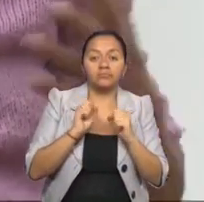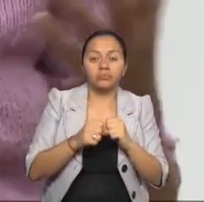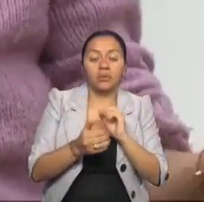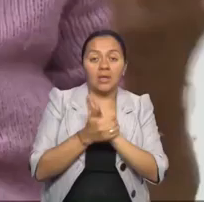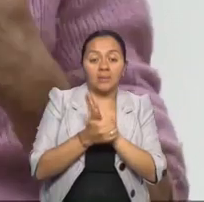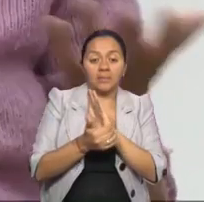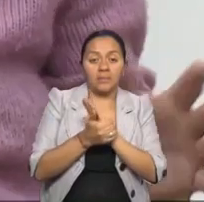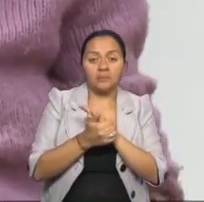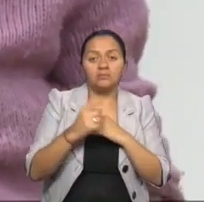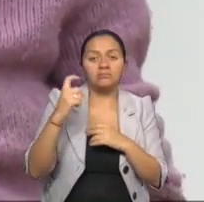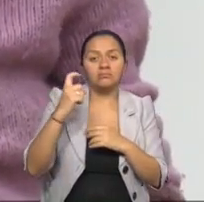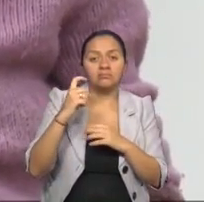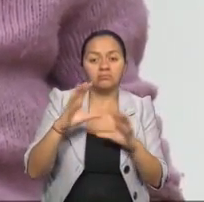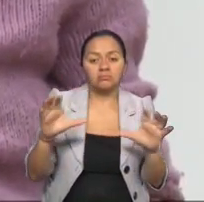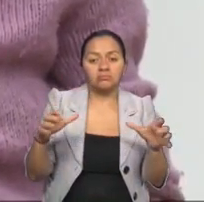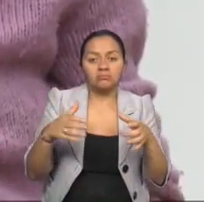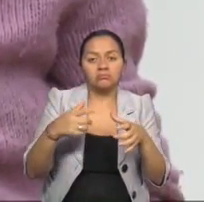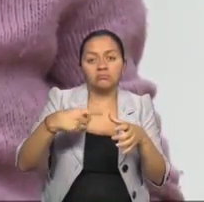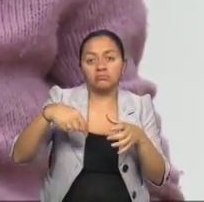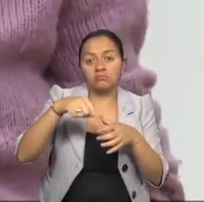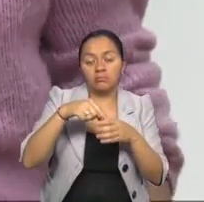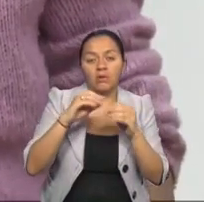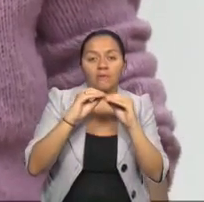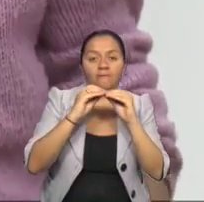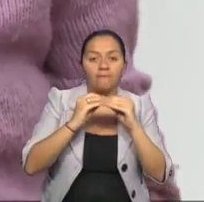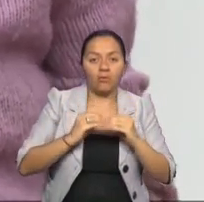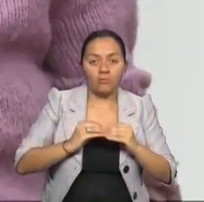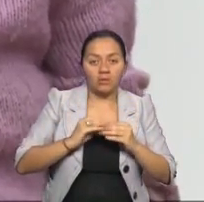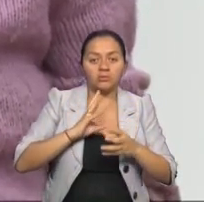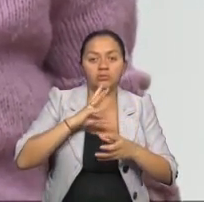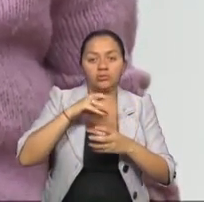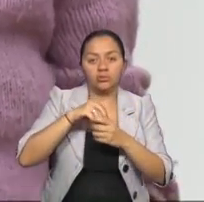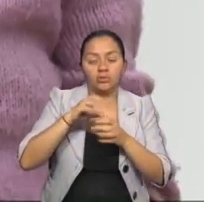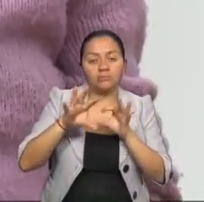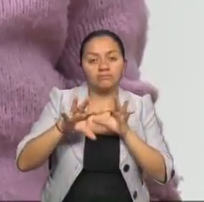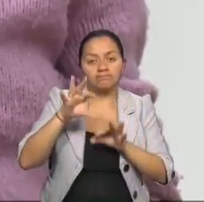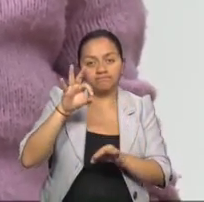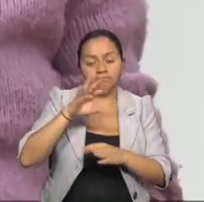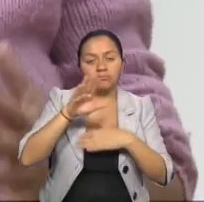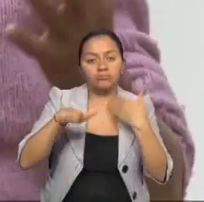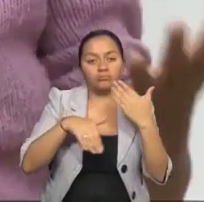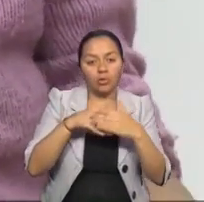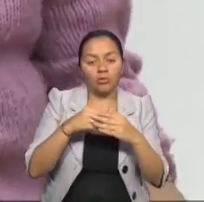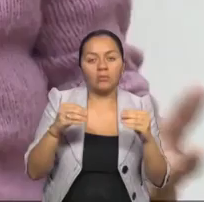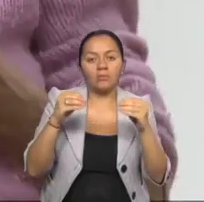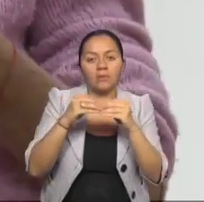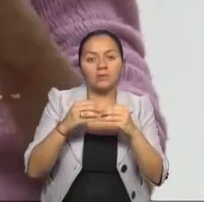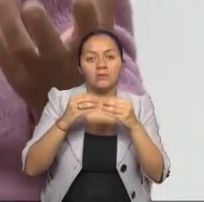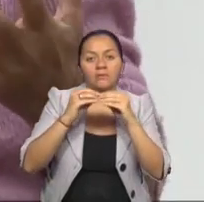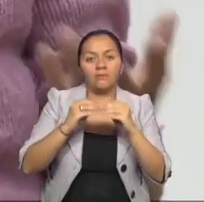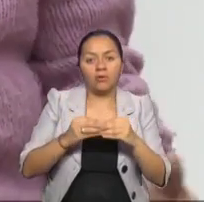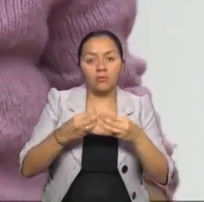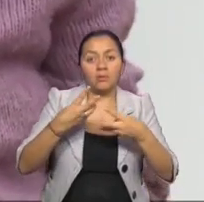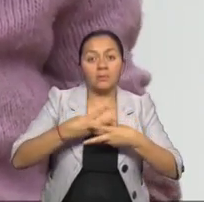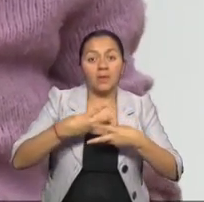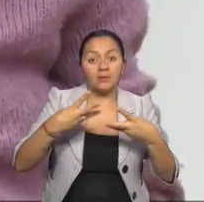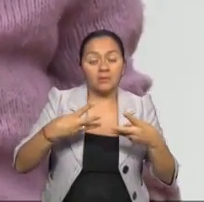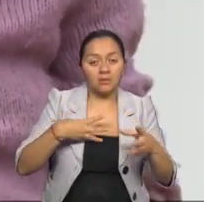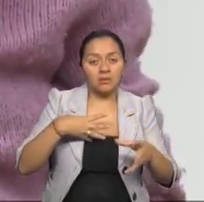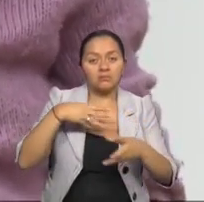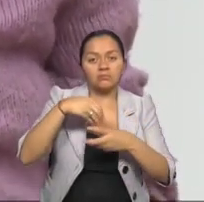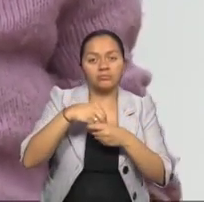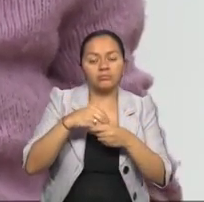se requiere la formación de elementos la formación de materiales para estas cosas